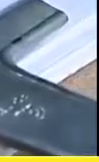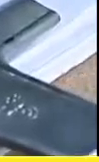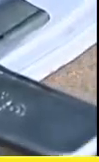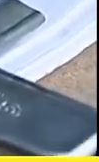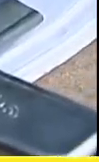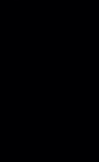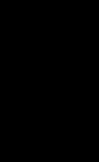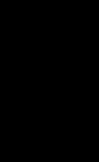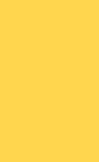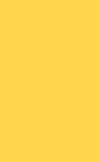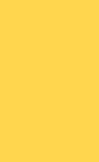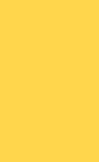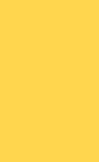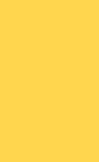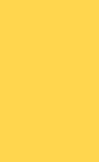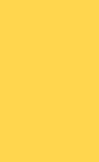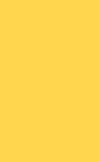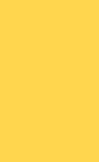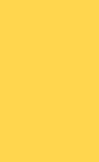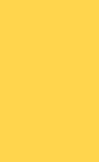de una nueva vacuna.